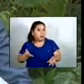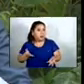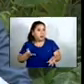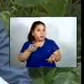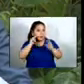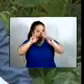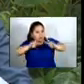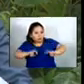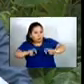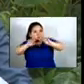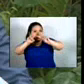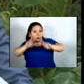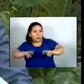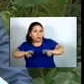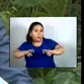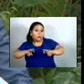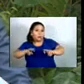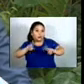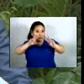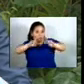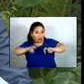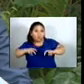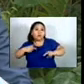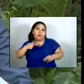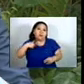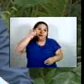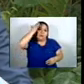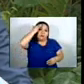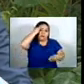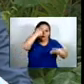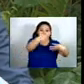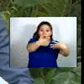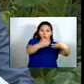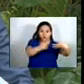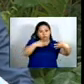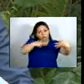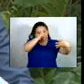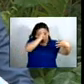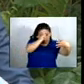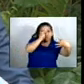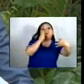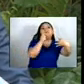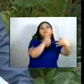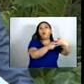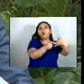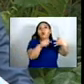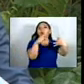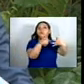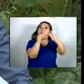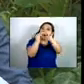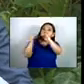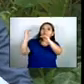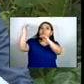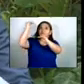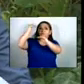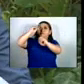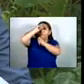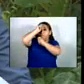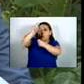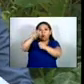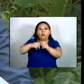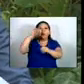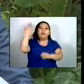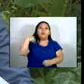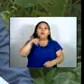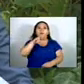investigación va a determinar es que nosotros hemos obedecido nuestro mandato constitucional, que hemos acatado las resoluciones de la sala, sobre todo la 1